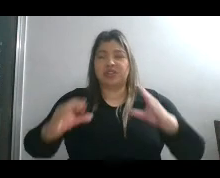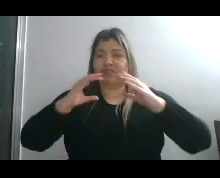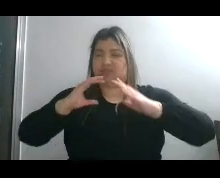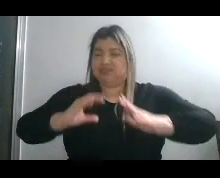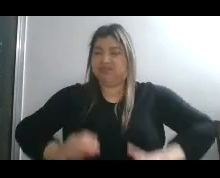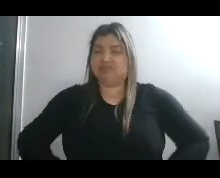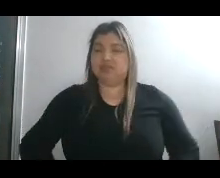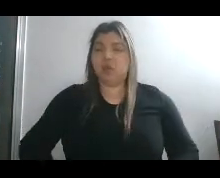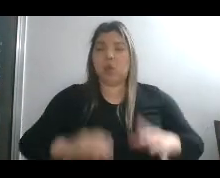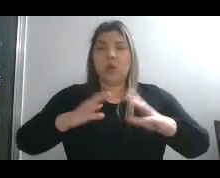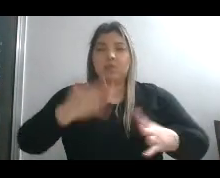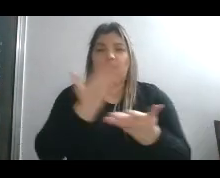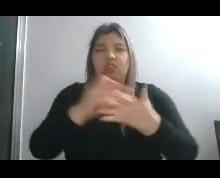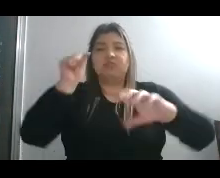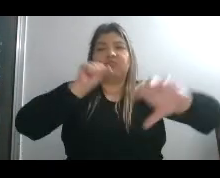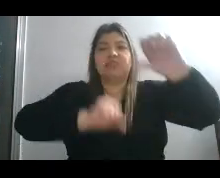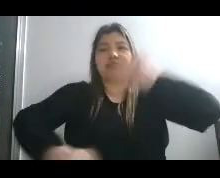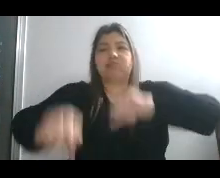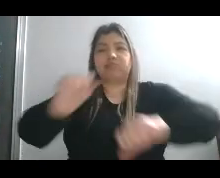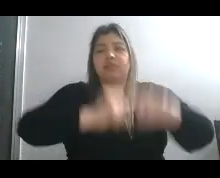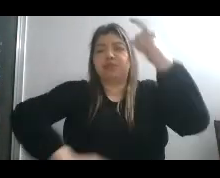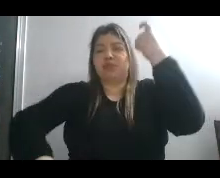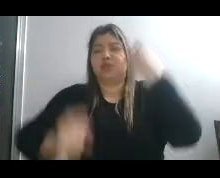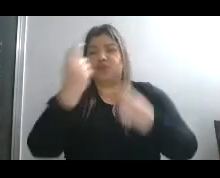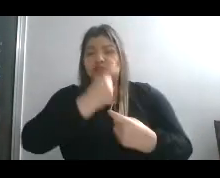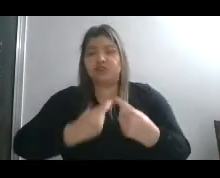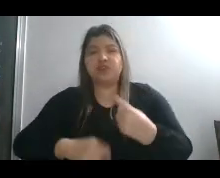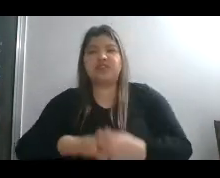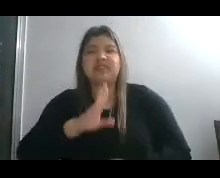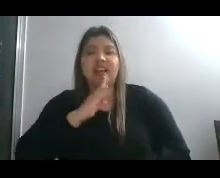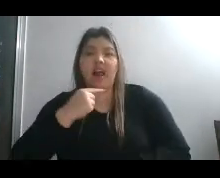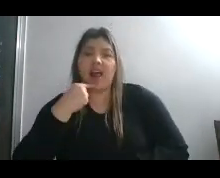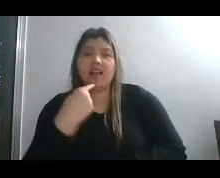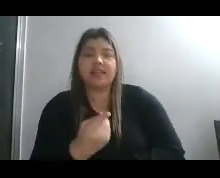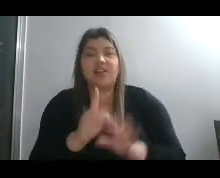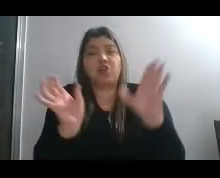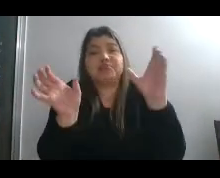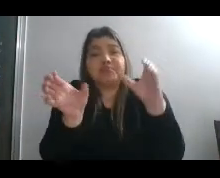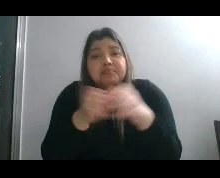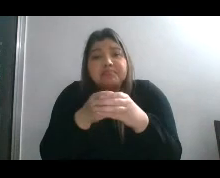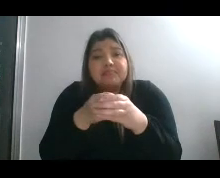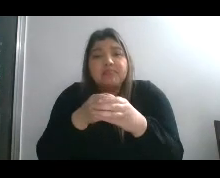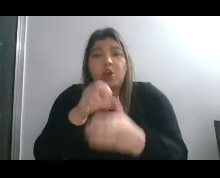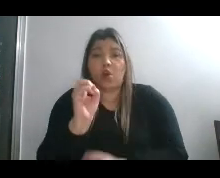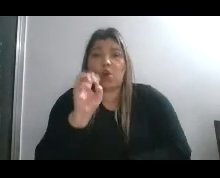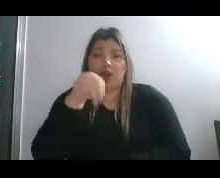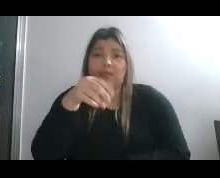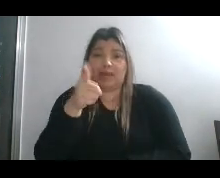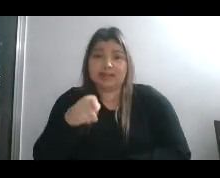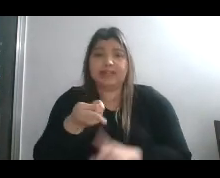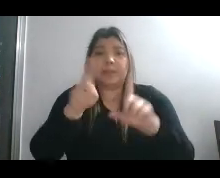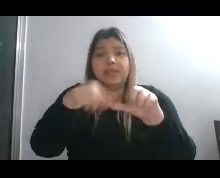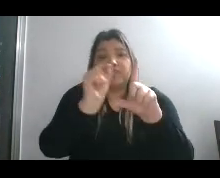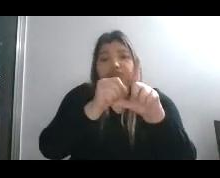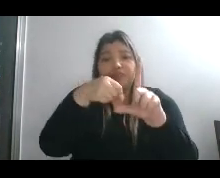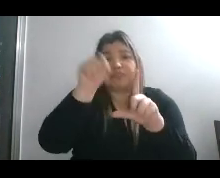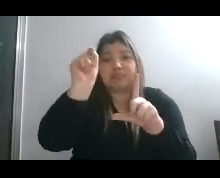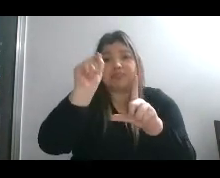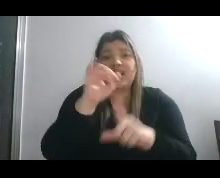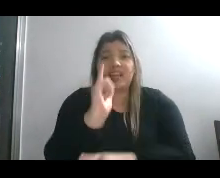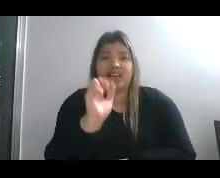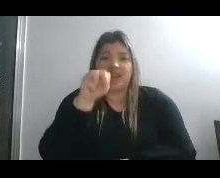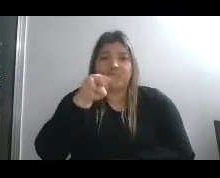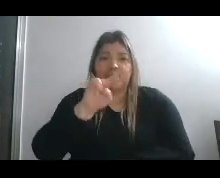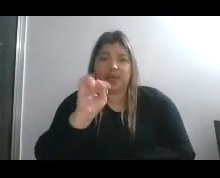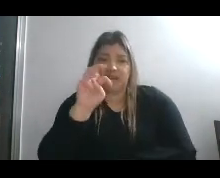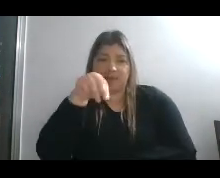ya se dijo por la OMS, lo dijo INVIMA, lo dijo el Ministerio de Salud, incluso en las recomendaciones